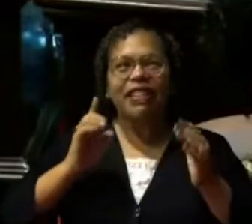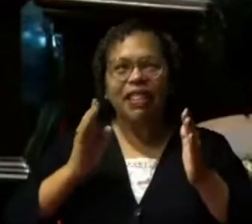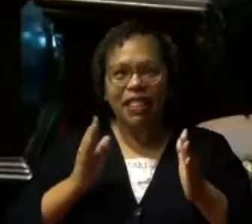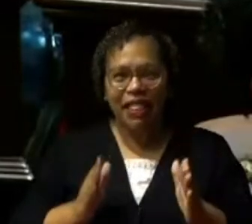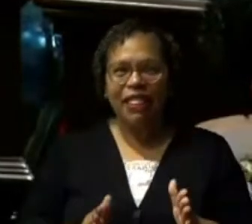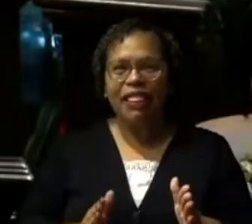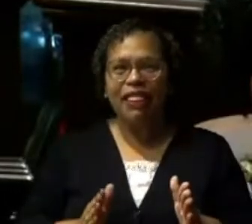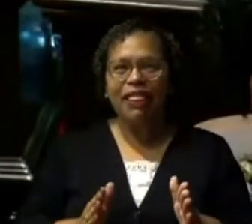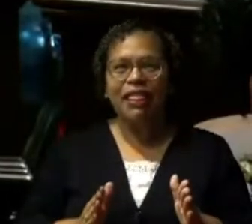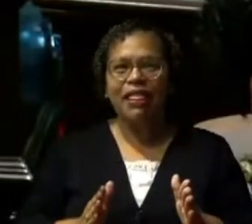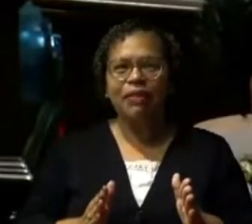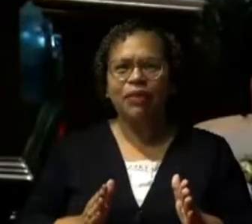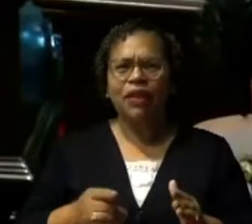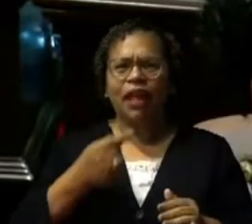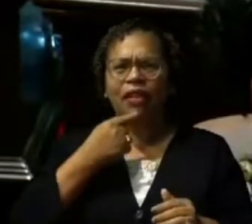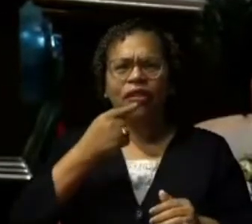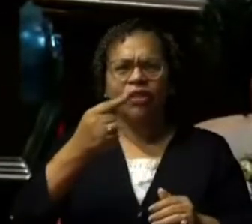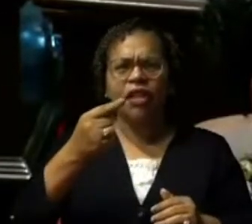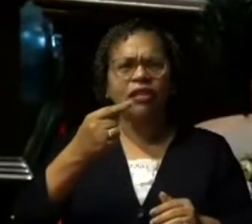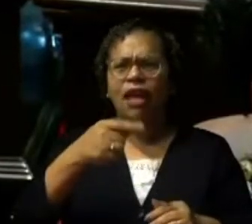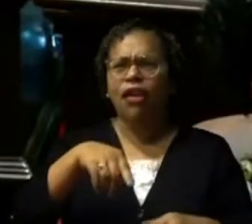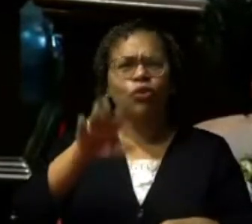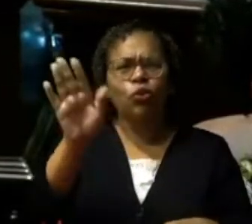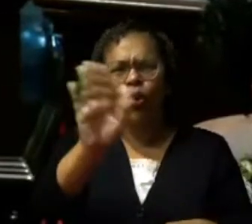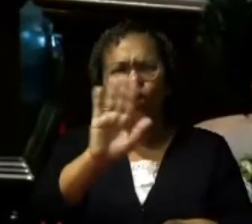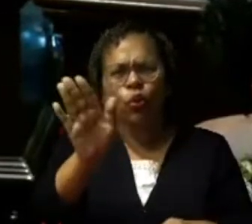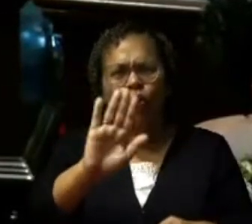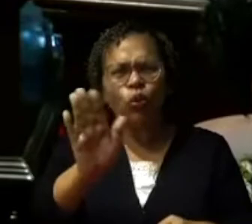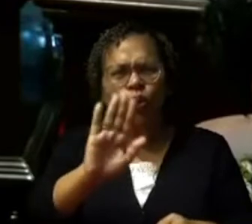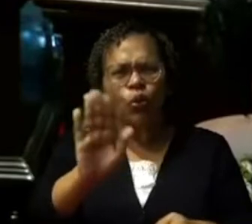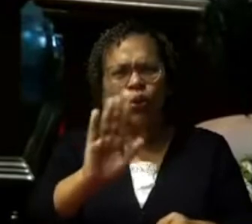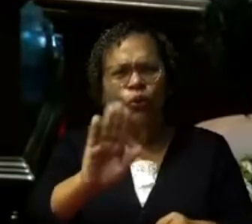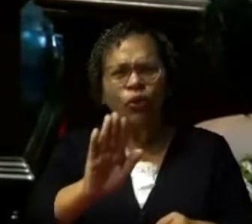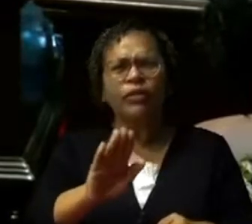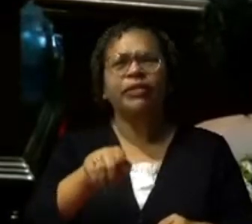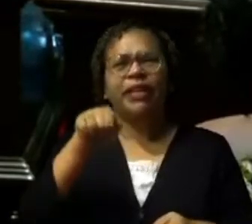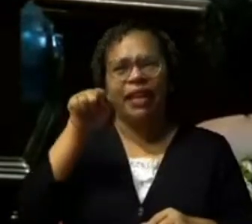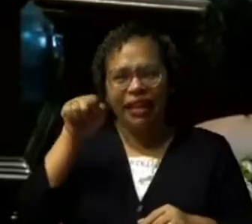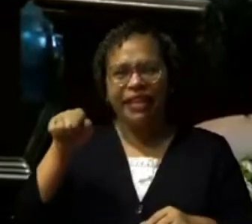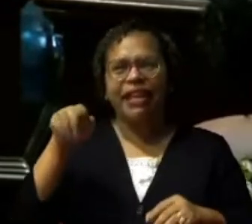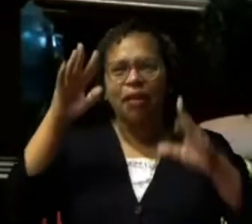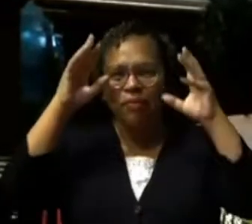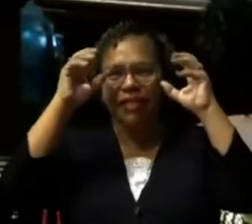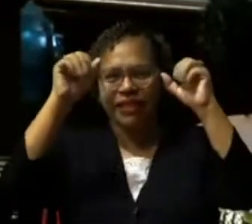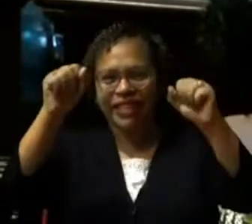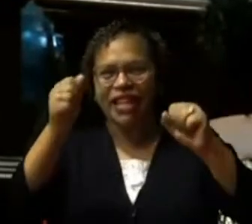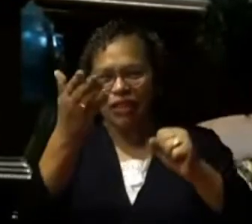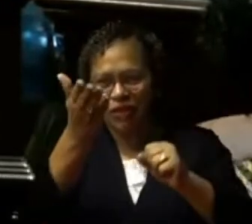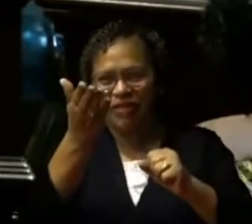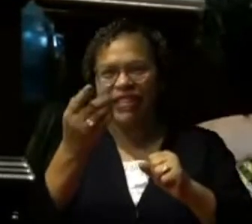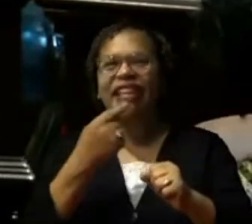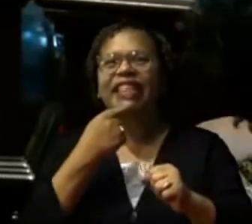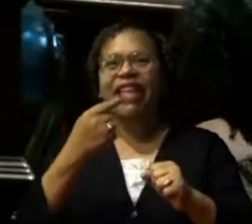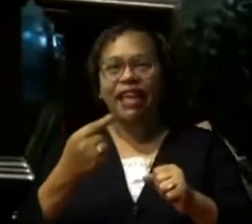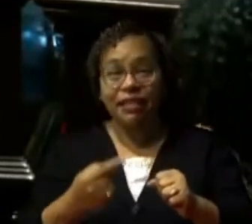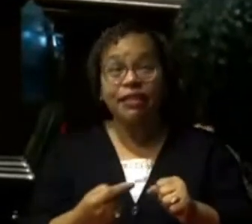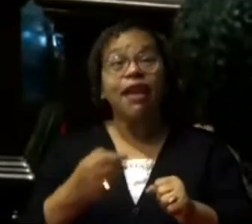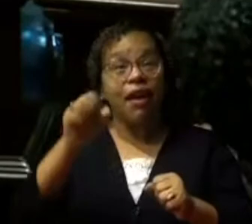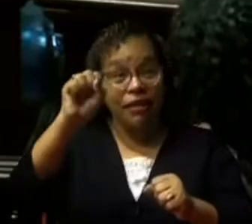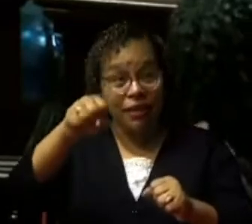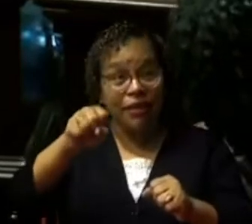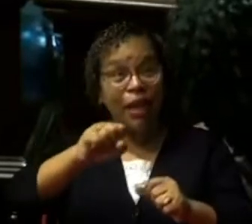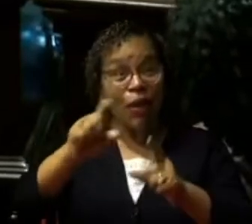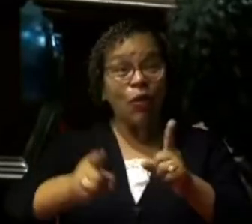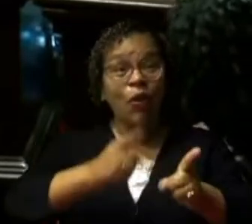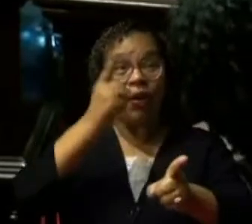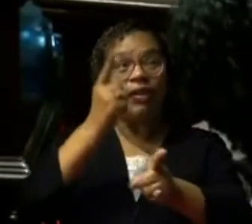fuera de orden. Y usted me dijo, usted está dentro de orden, tiene la palabra, diputado. Ahora que ya estoy en mis últimas